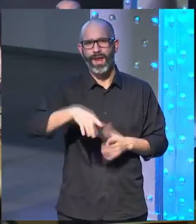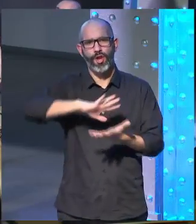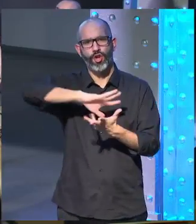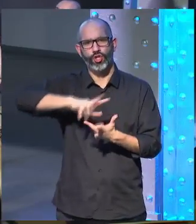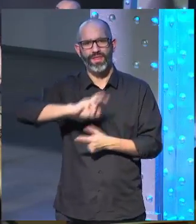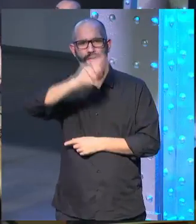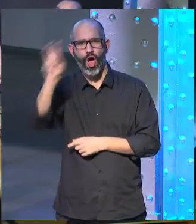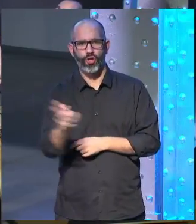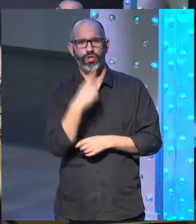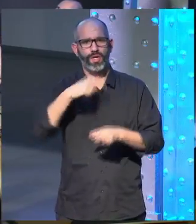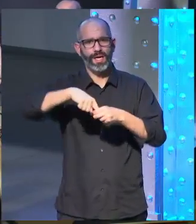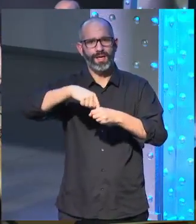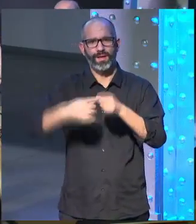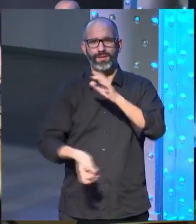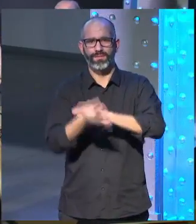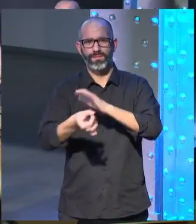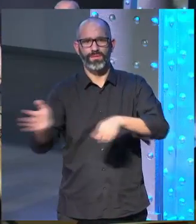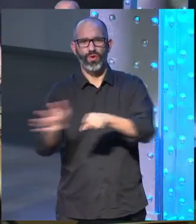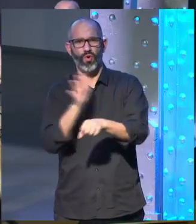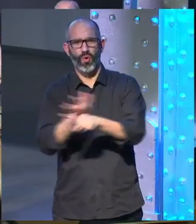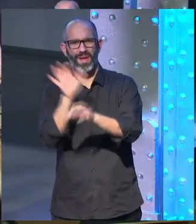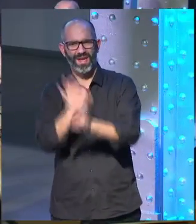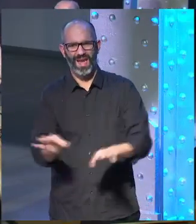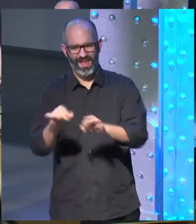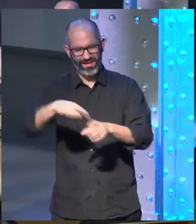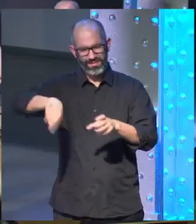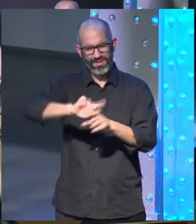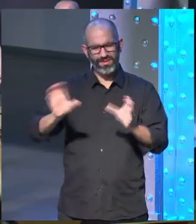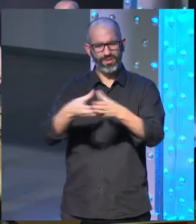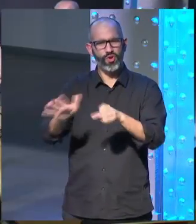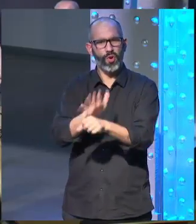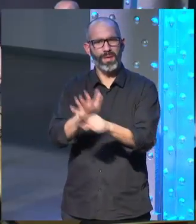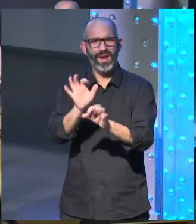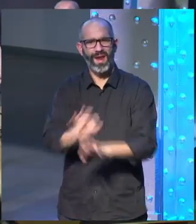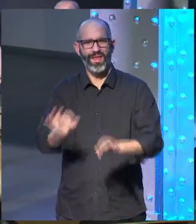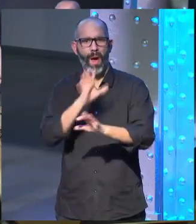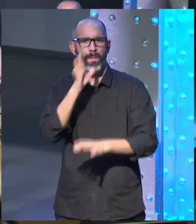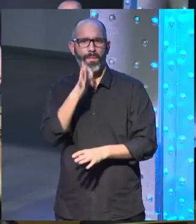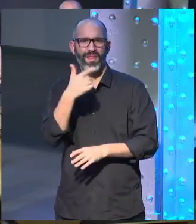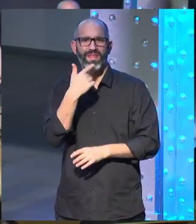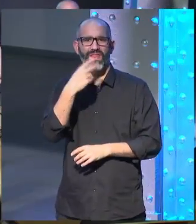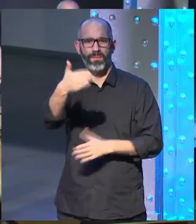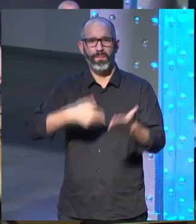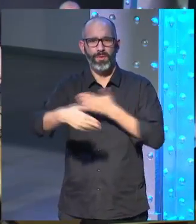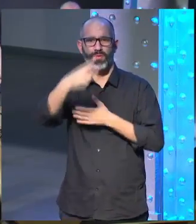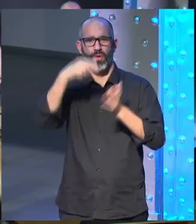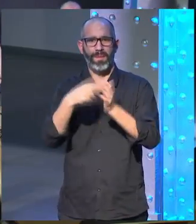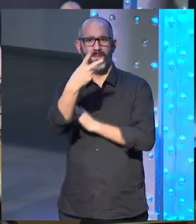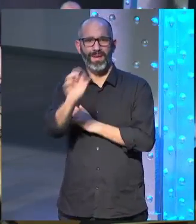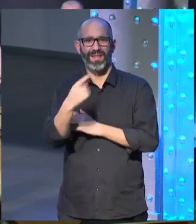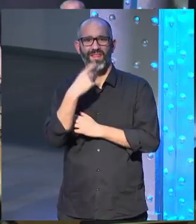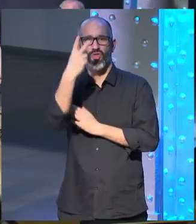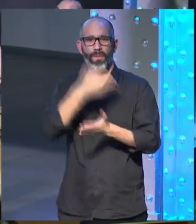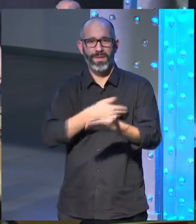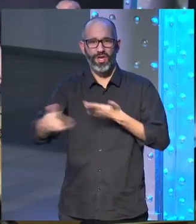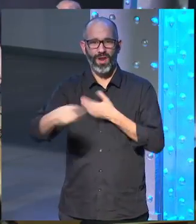Se están quedando muchísimos puestos de trabajo sin cubrir. ¿Qué está pasando? ¿Qué está pasando? Porque dice que a 2020 habrá casi 2 millones de puestos